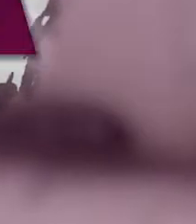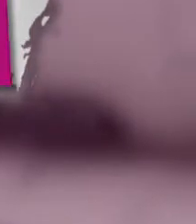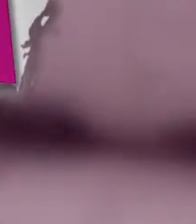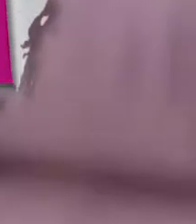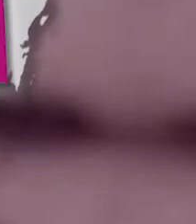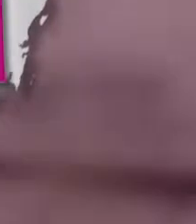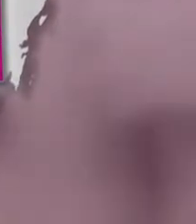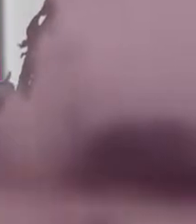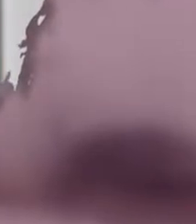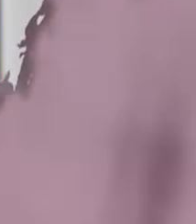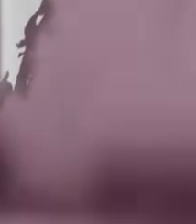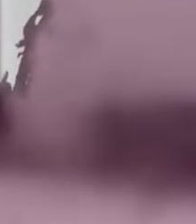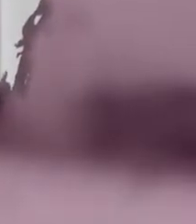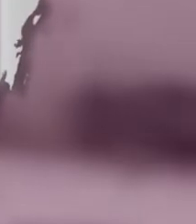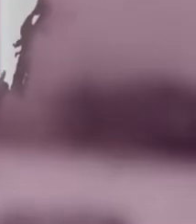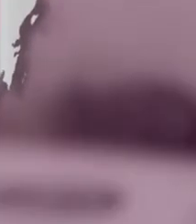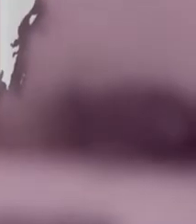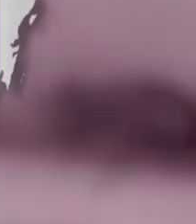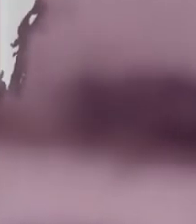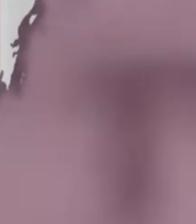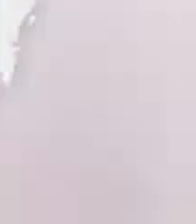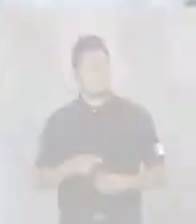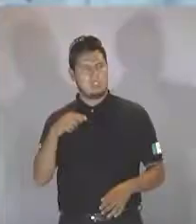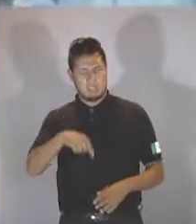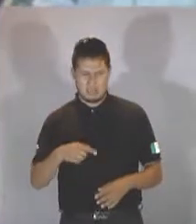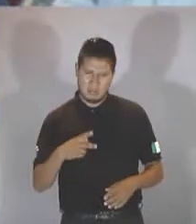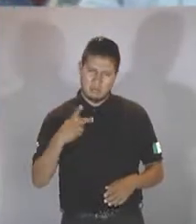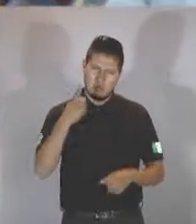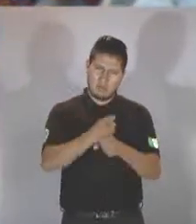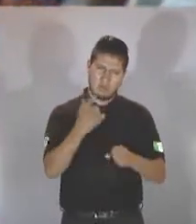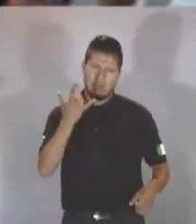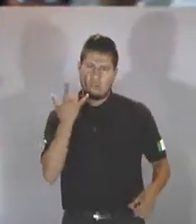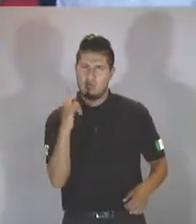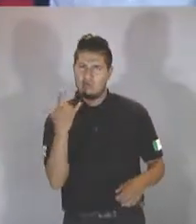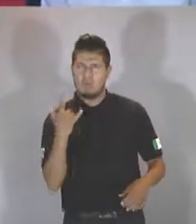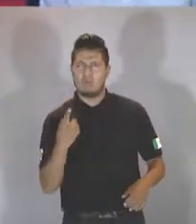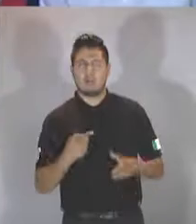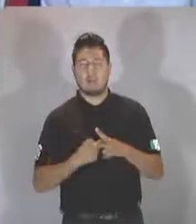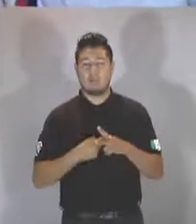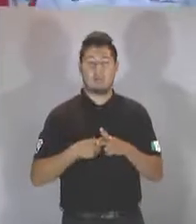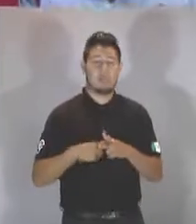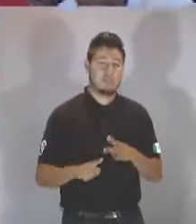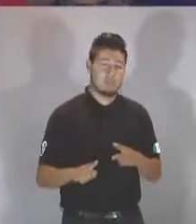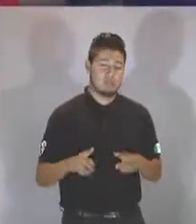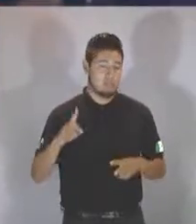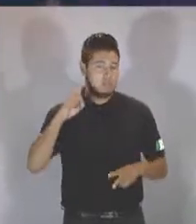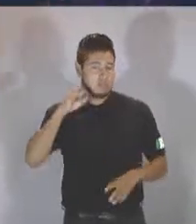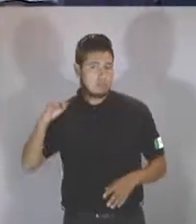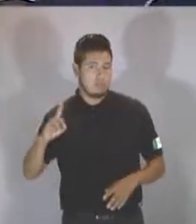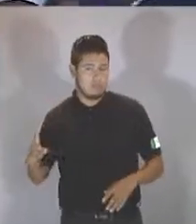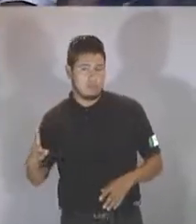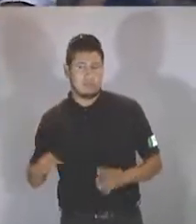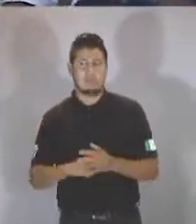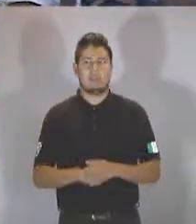Elecciones 2018. Cobertura especial. El candidato presidencial de la coalición Todos por México, José Antonio